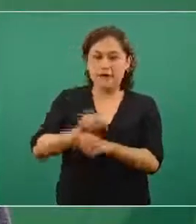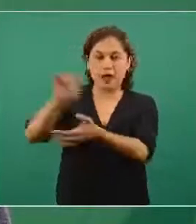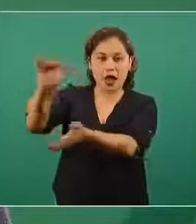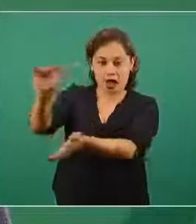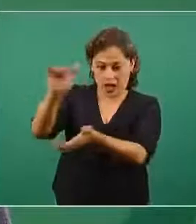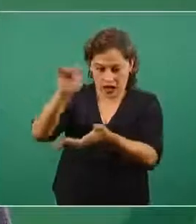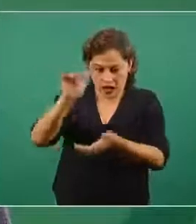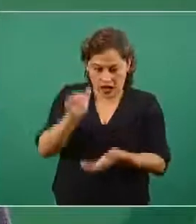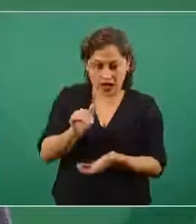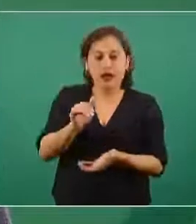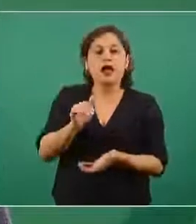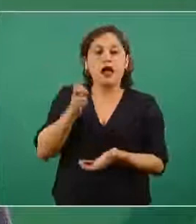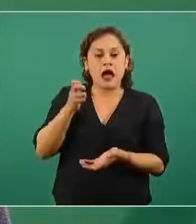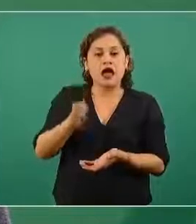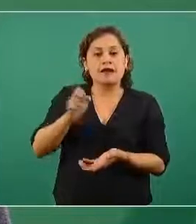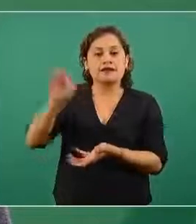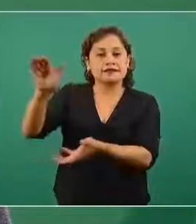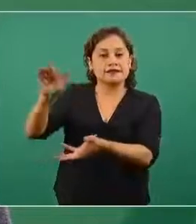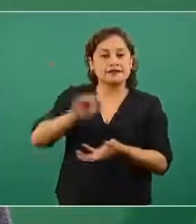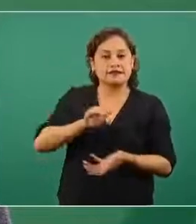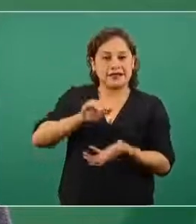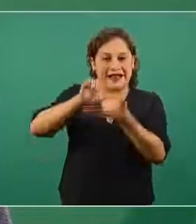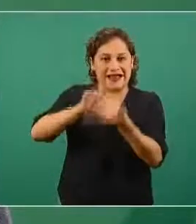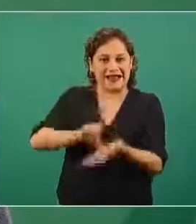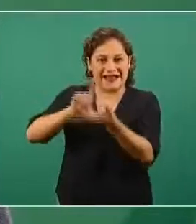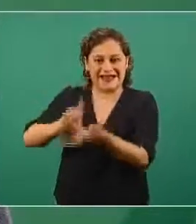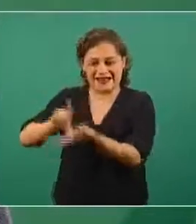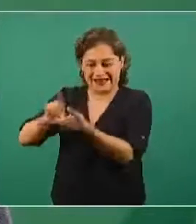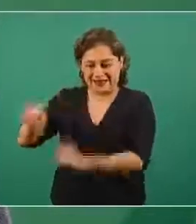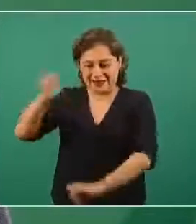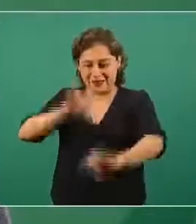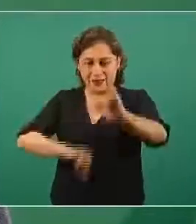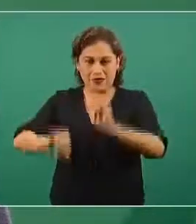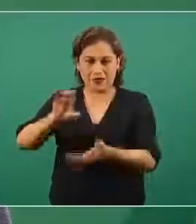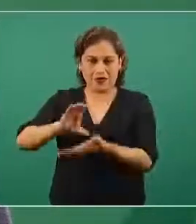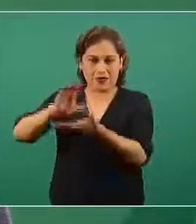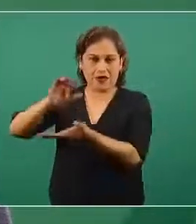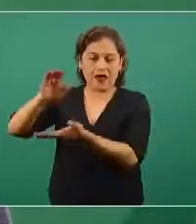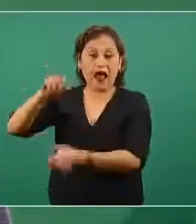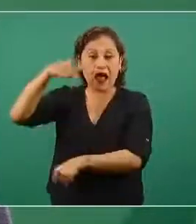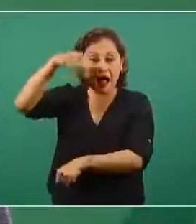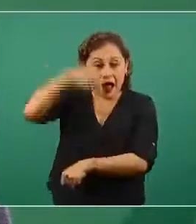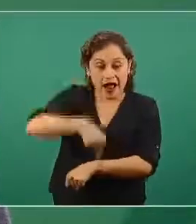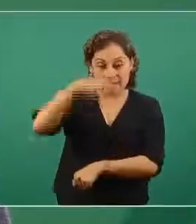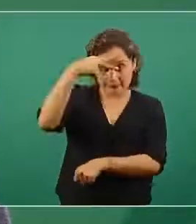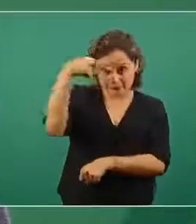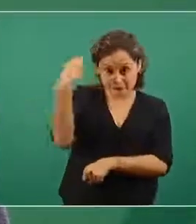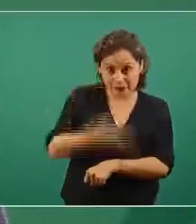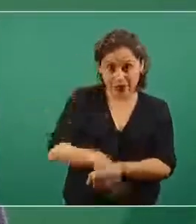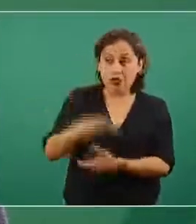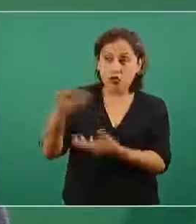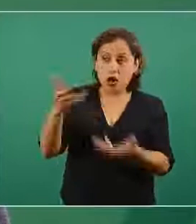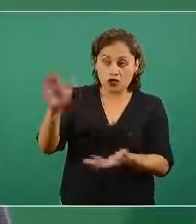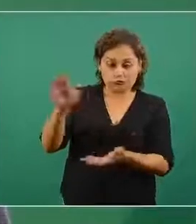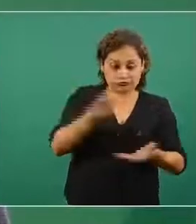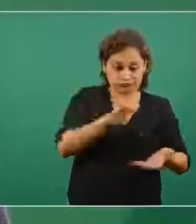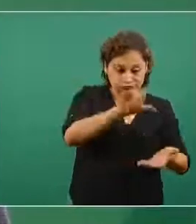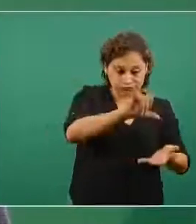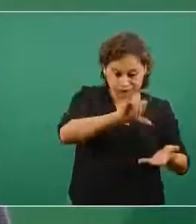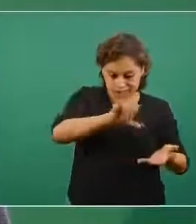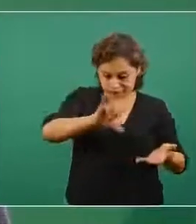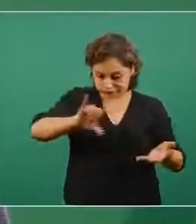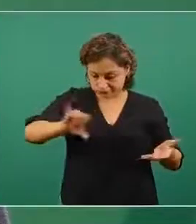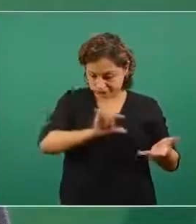embarque de dosis a granel para efectos del envasado que se va a realizar aquí en el país, de donde obviamente va a